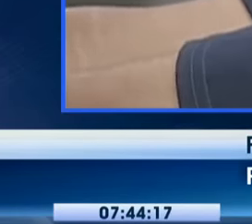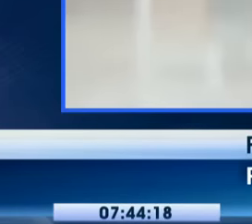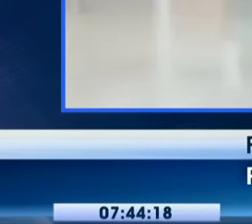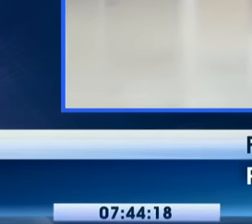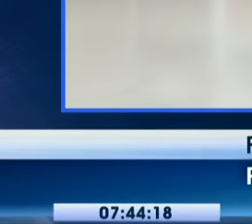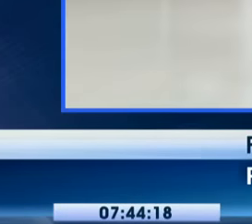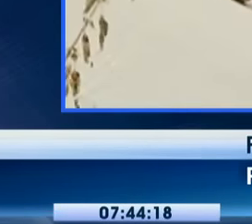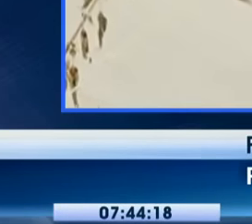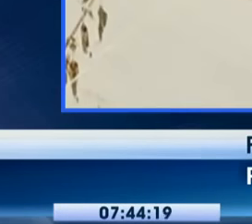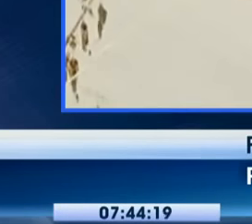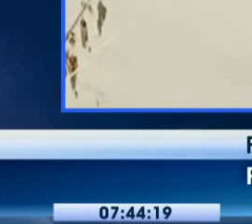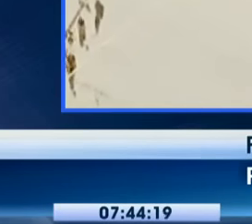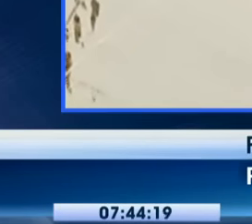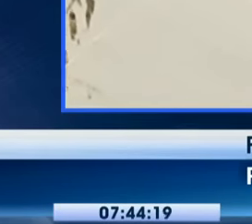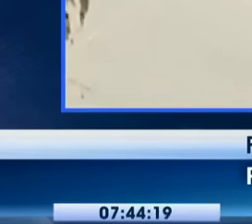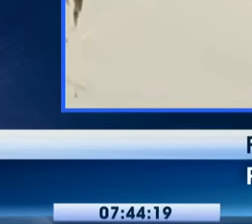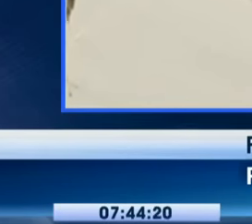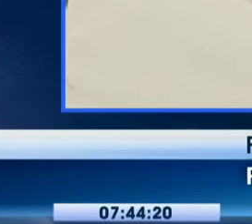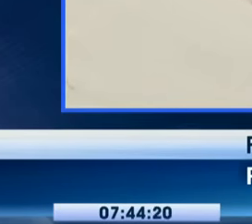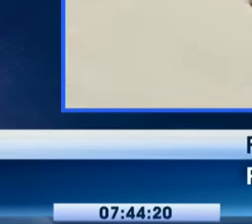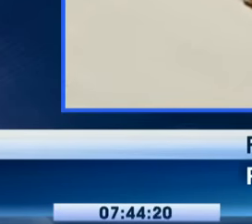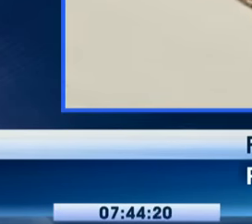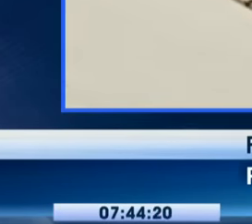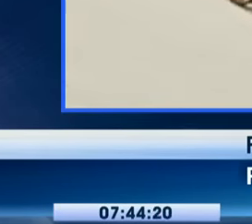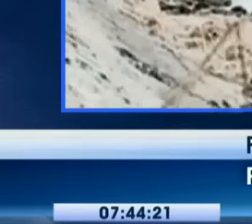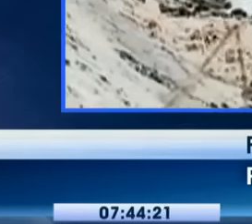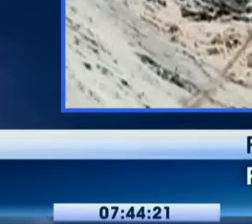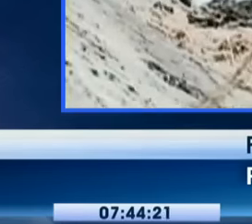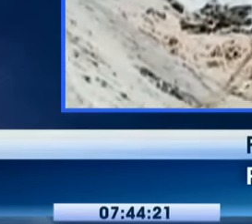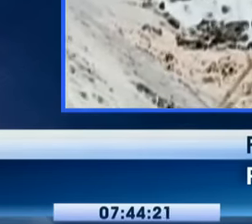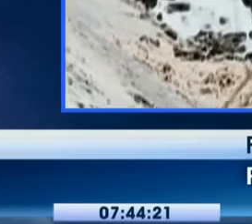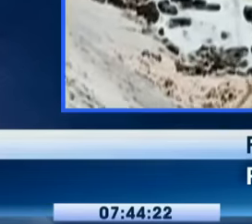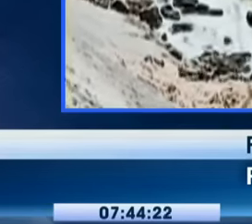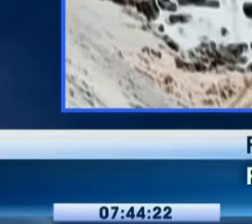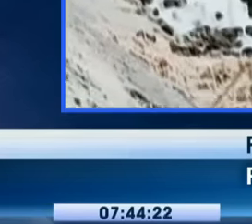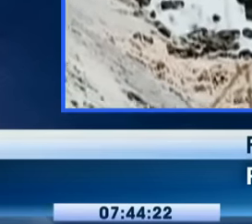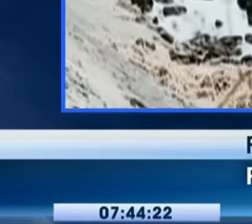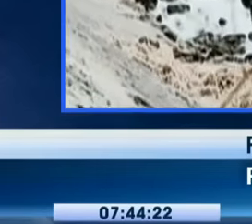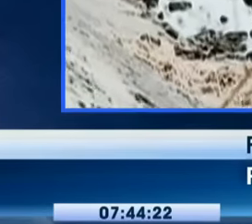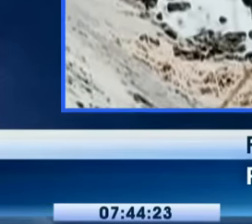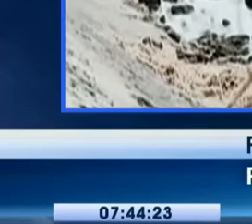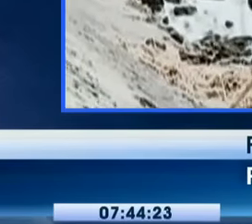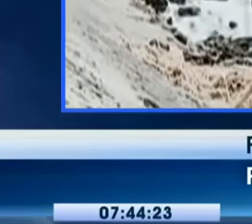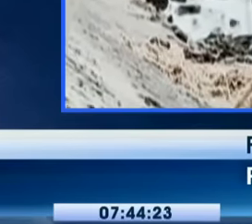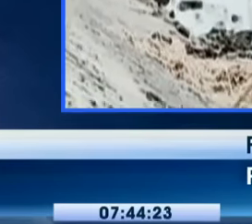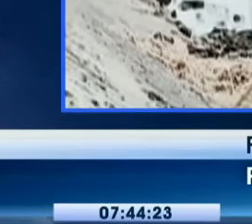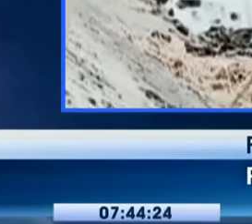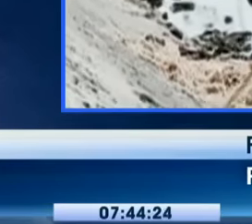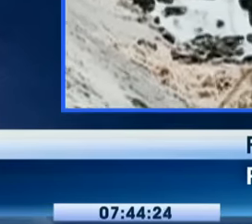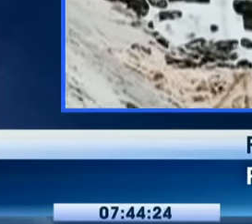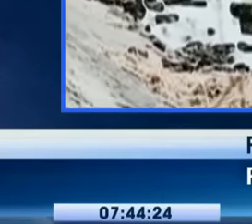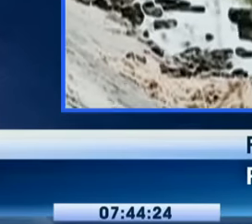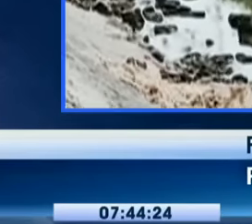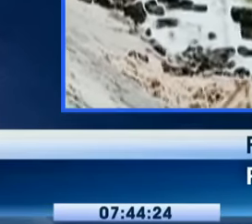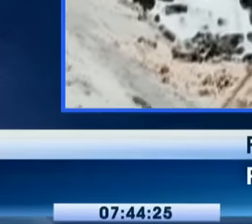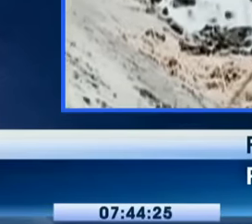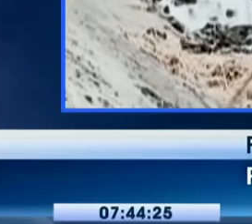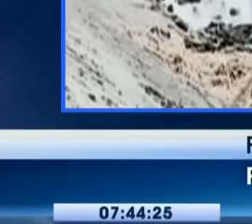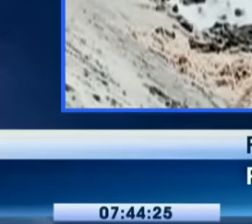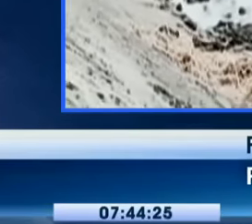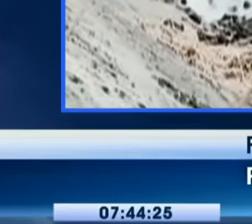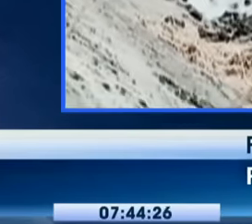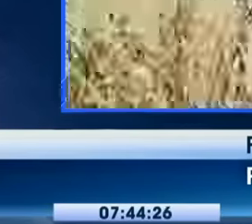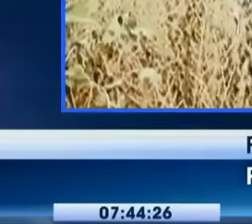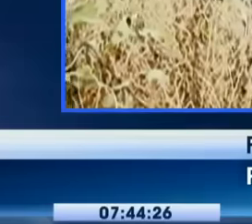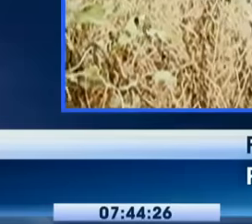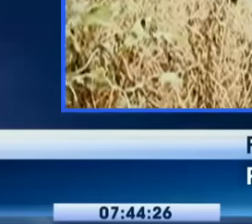Esto es lo que ocurre acá en el sector. Voy a conversar con aquí hay vecinas de la zona. Señoras, buenos días. Señora,